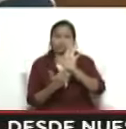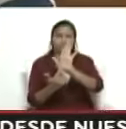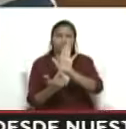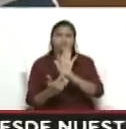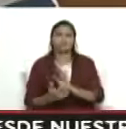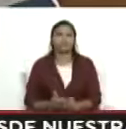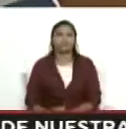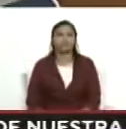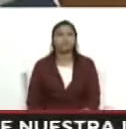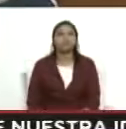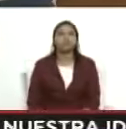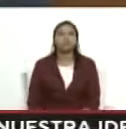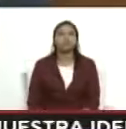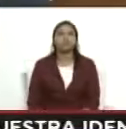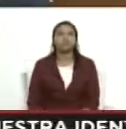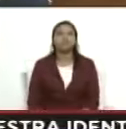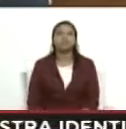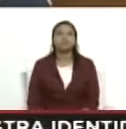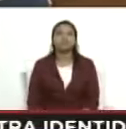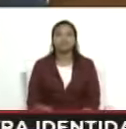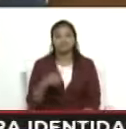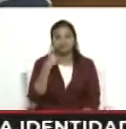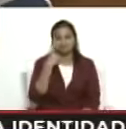Perdónenme que...